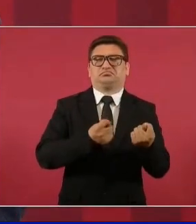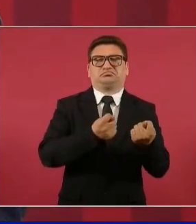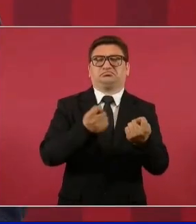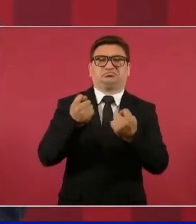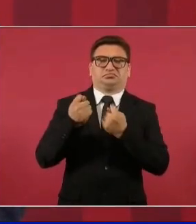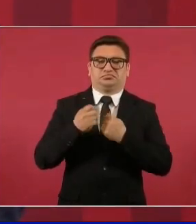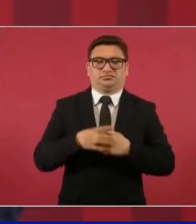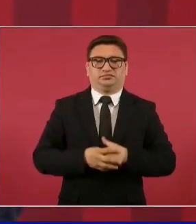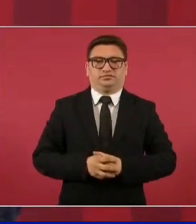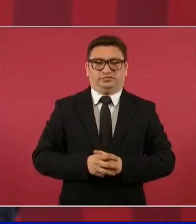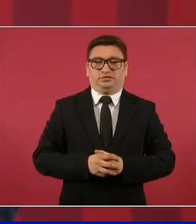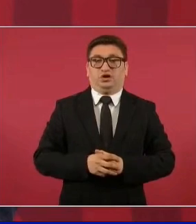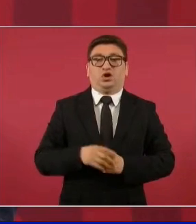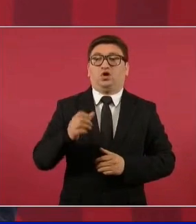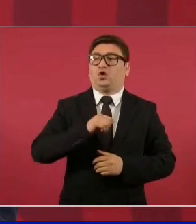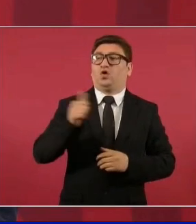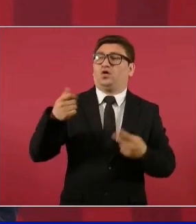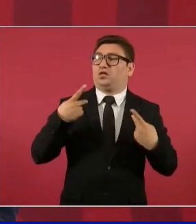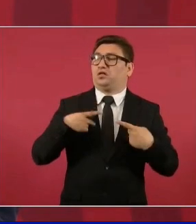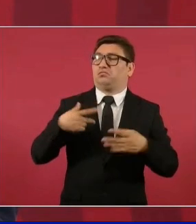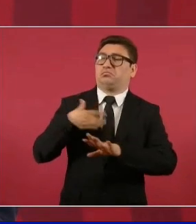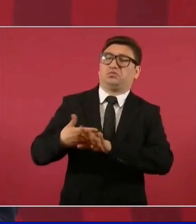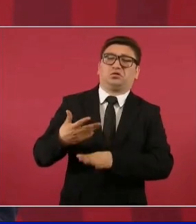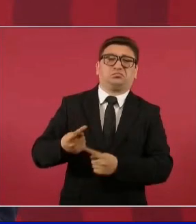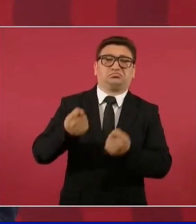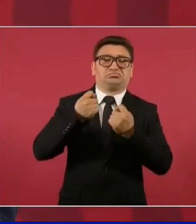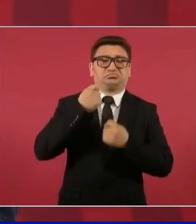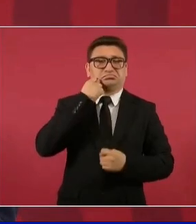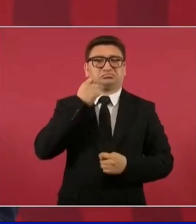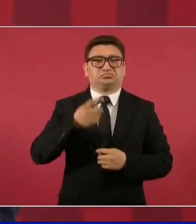lo que le sucedía al otro.